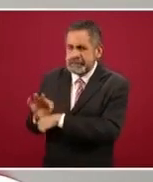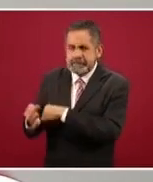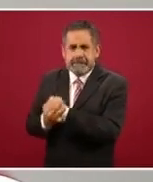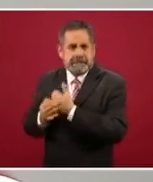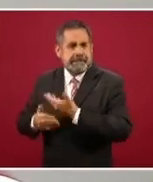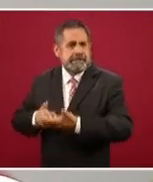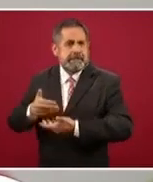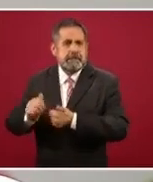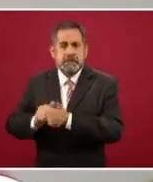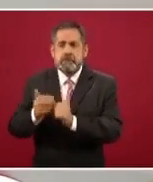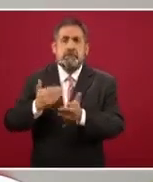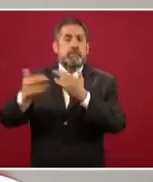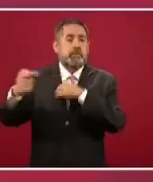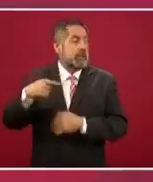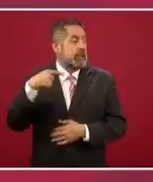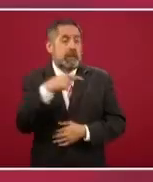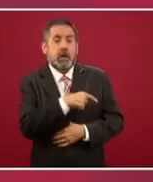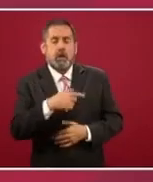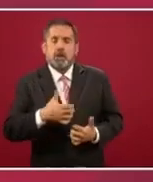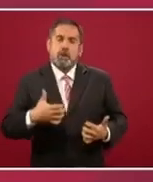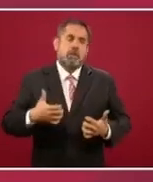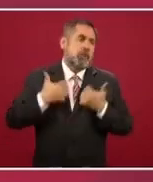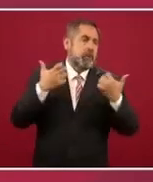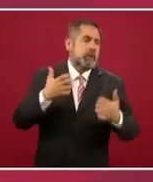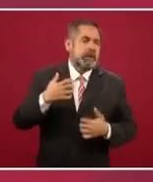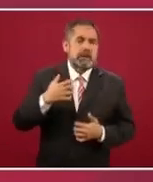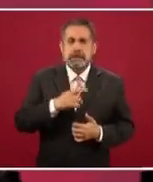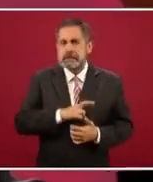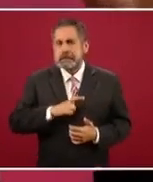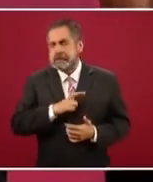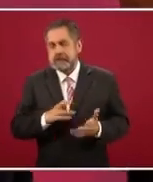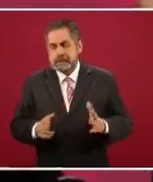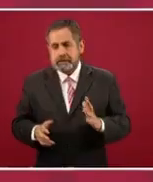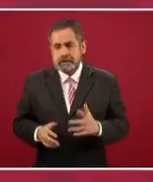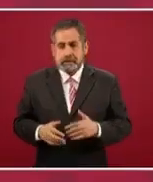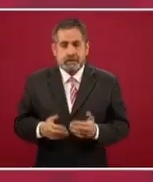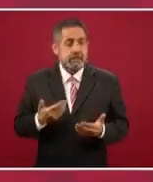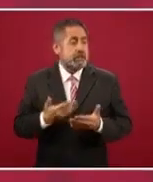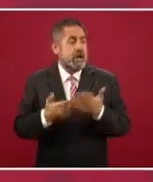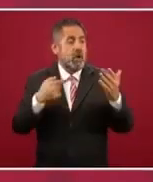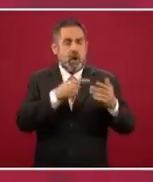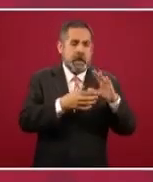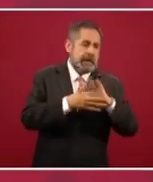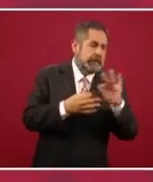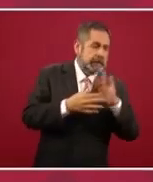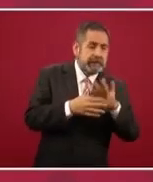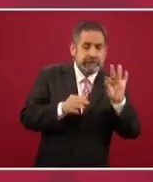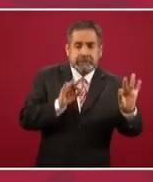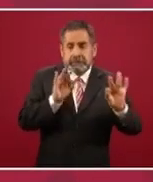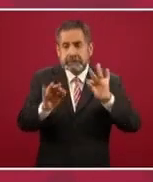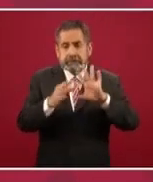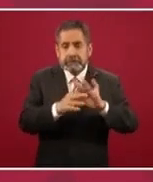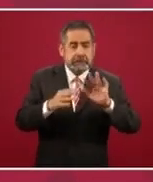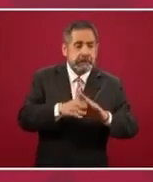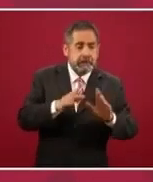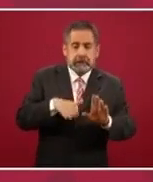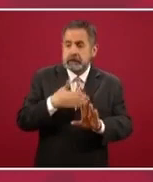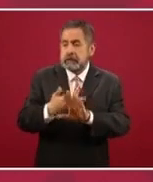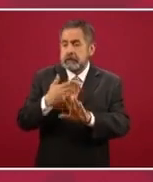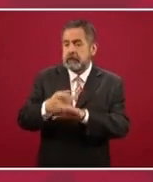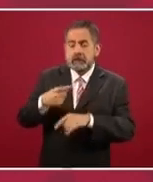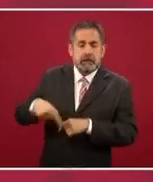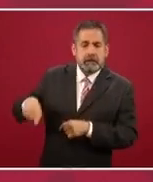Entonces les molesta mucho eso. Y ahora van